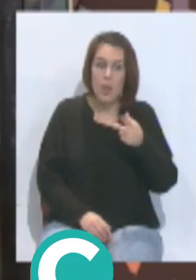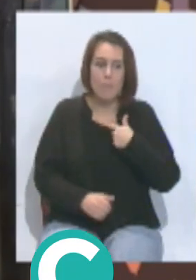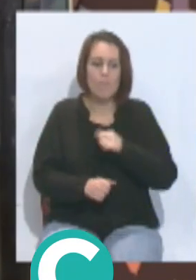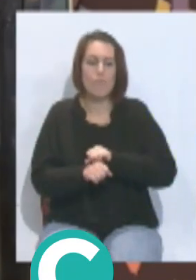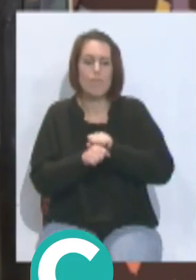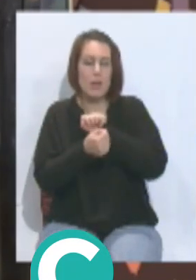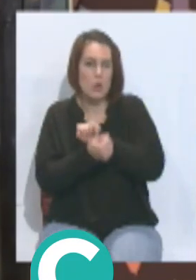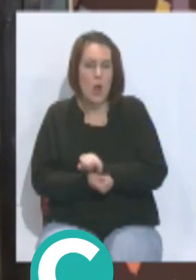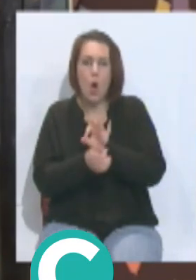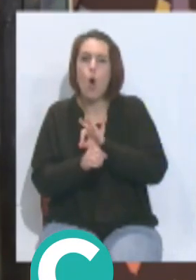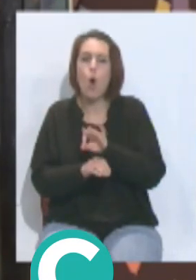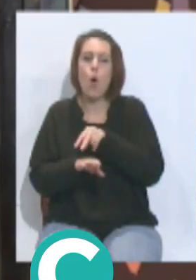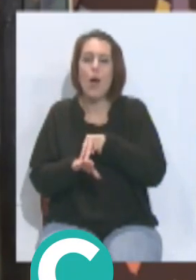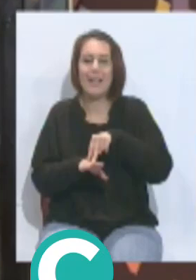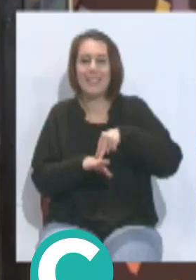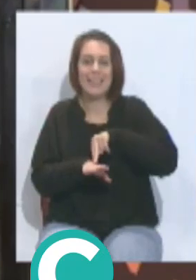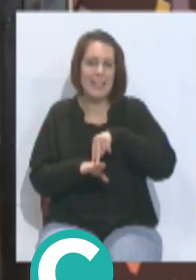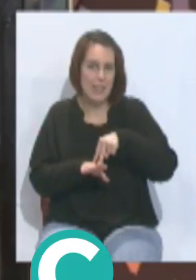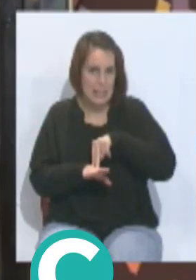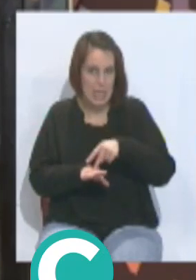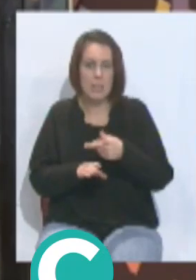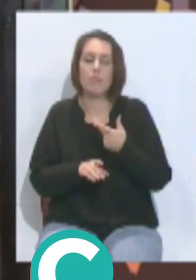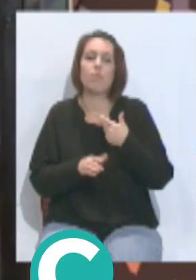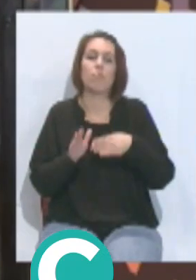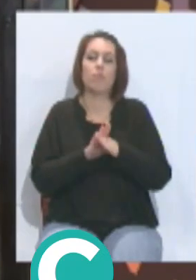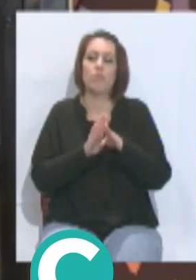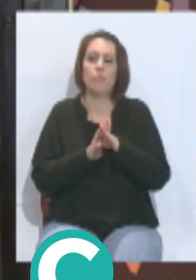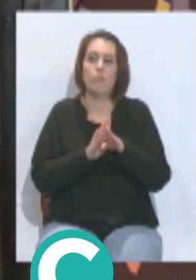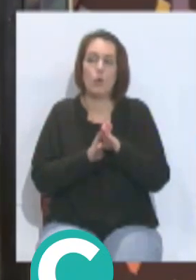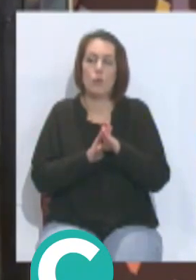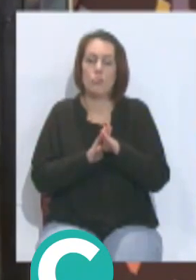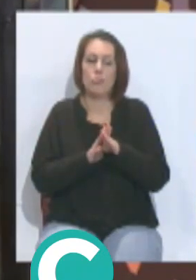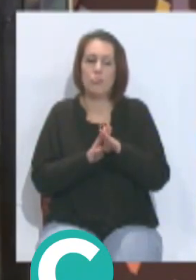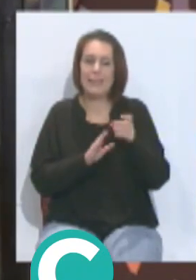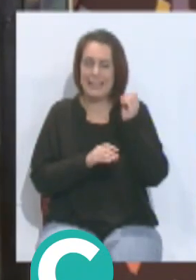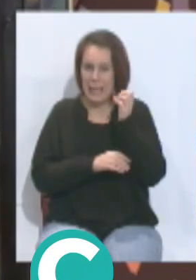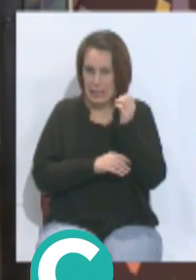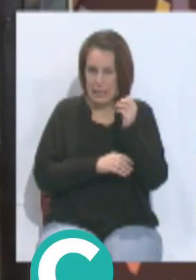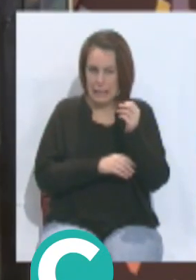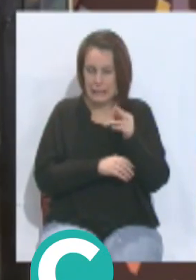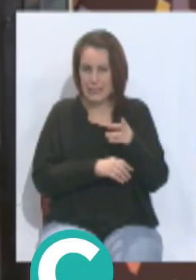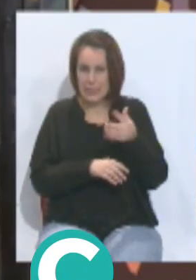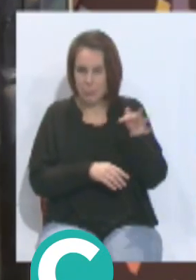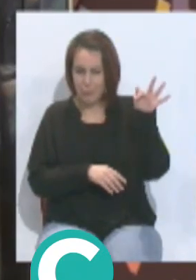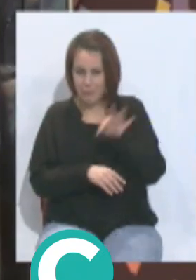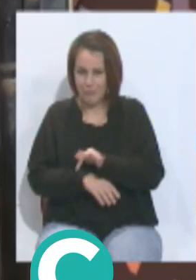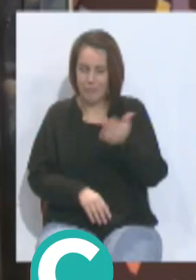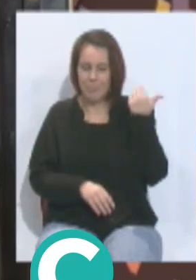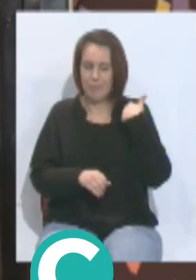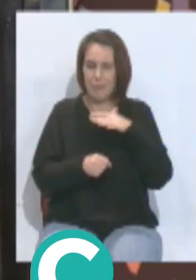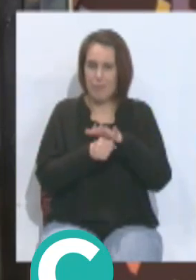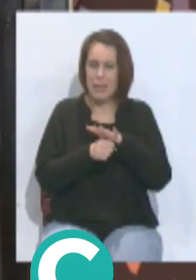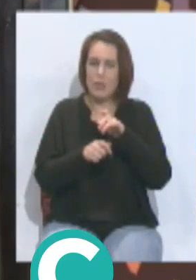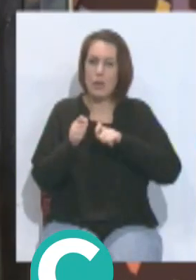Los Equilibristas. Pero seguimos rescatando, bueno, pues más acerca de esta charla que ofreció el pasado martes en la Asociación